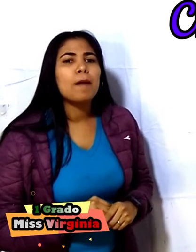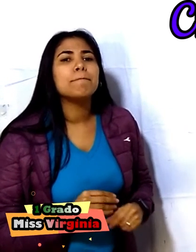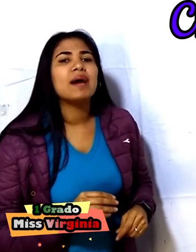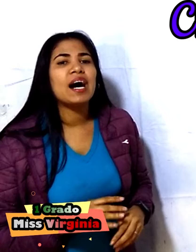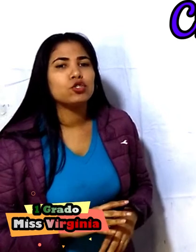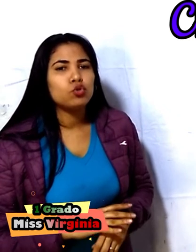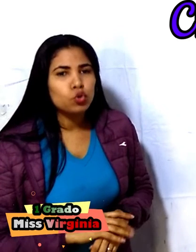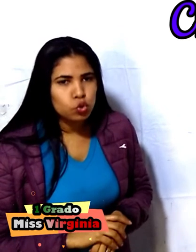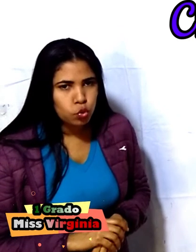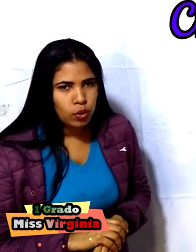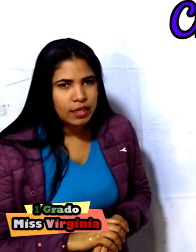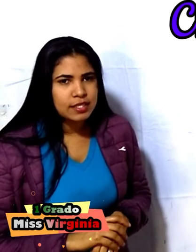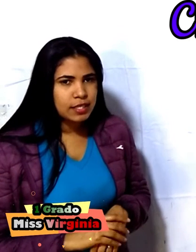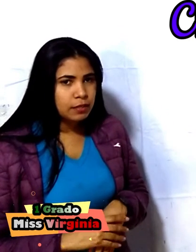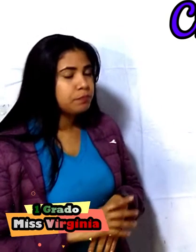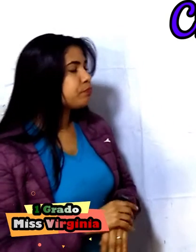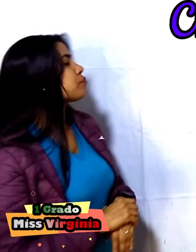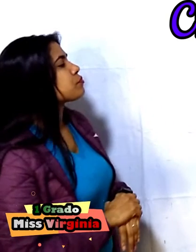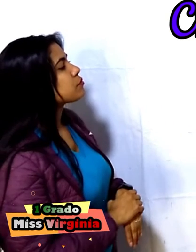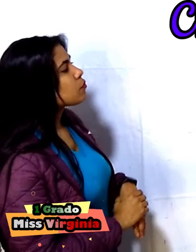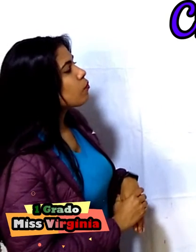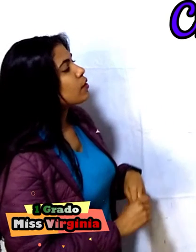con mayúscula, ¿sí?